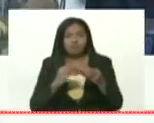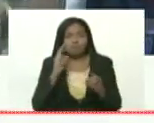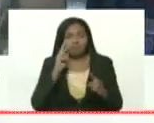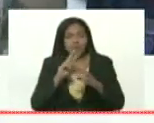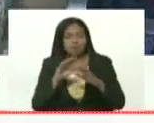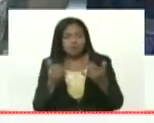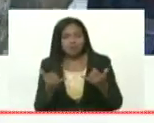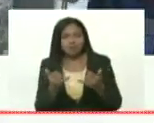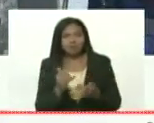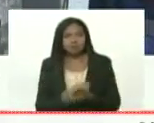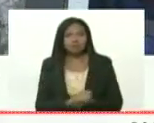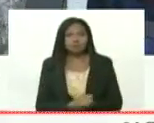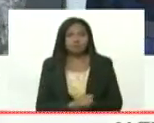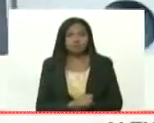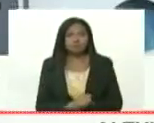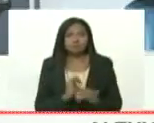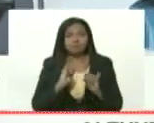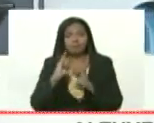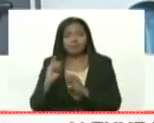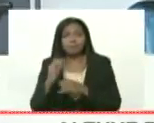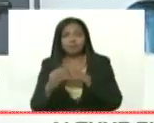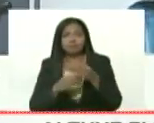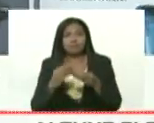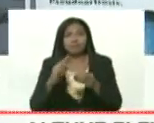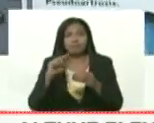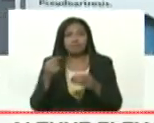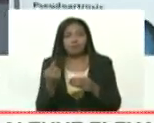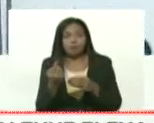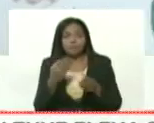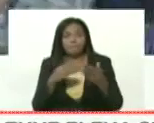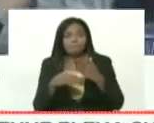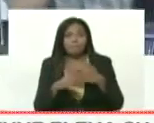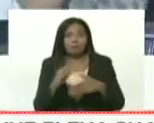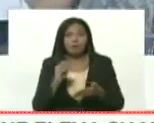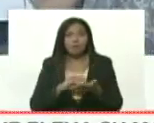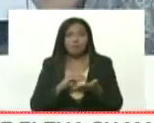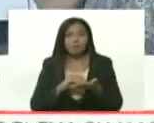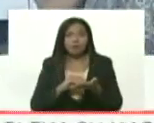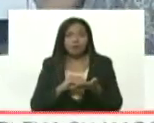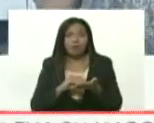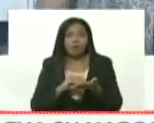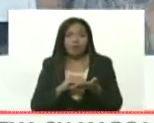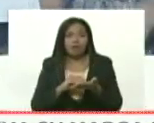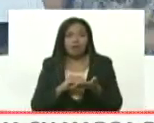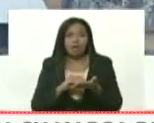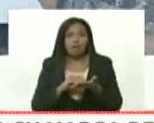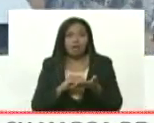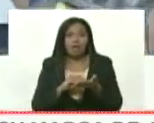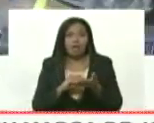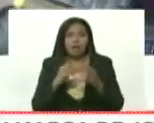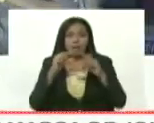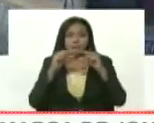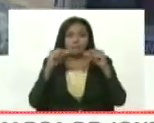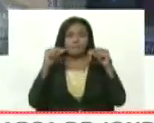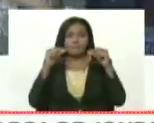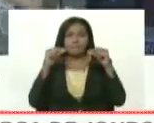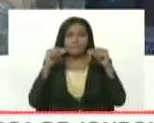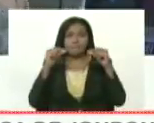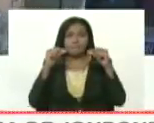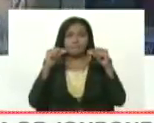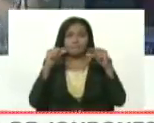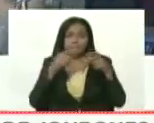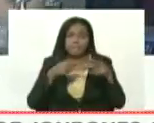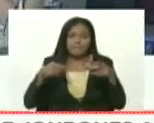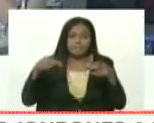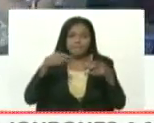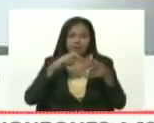observó aquí. Esas células después las vamos a colocar en estas como pelaticas de colágeno.